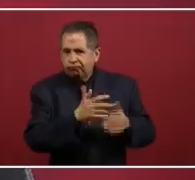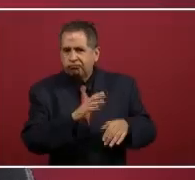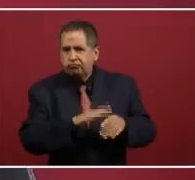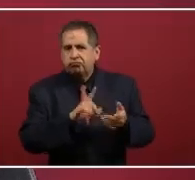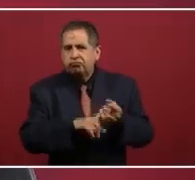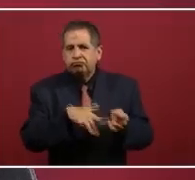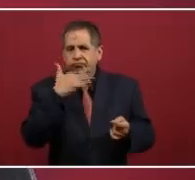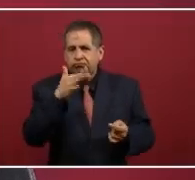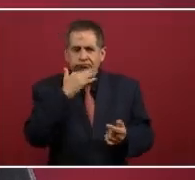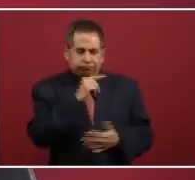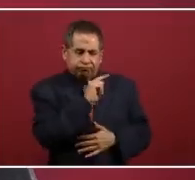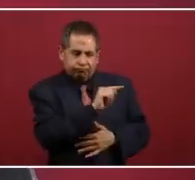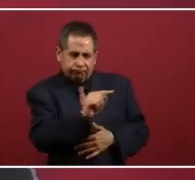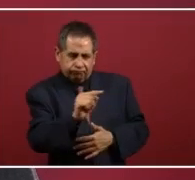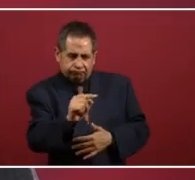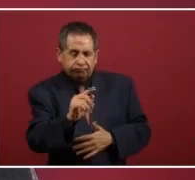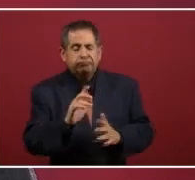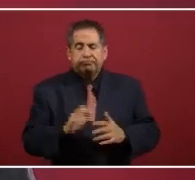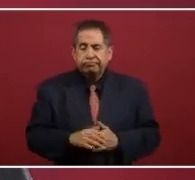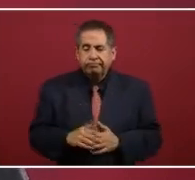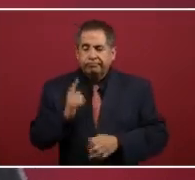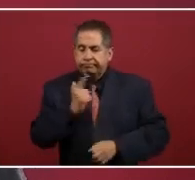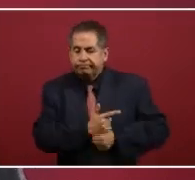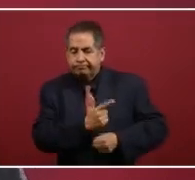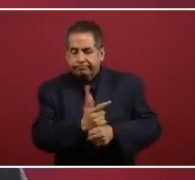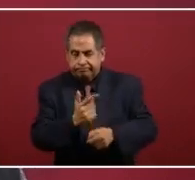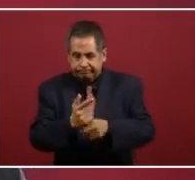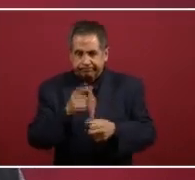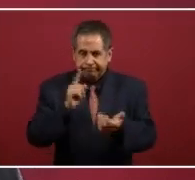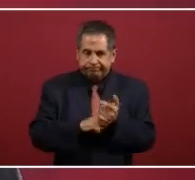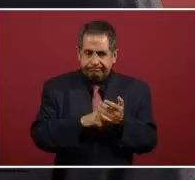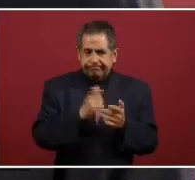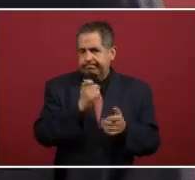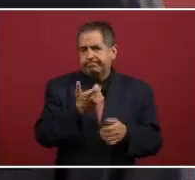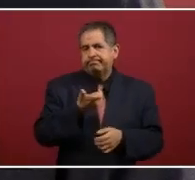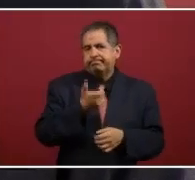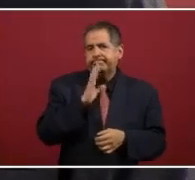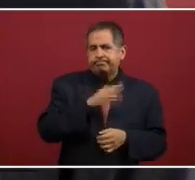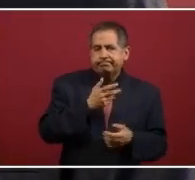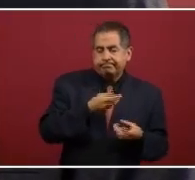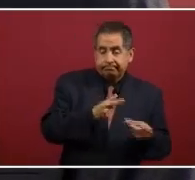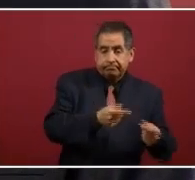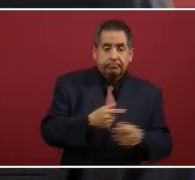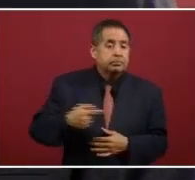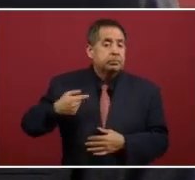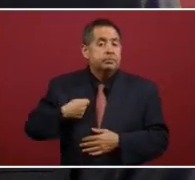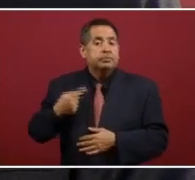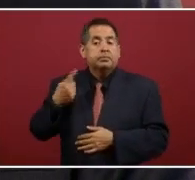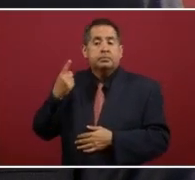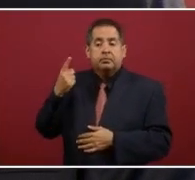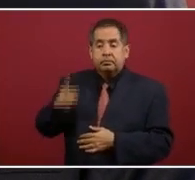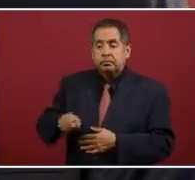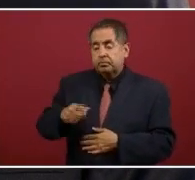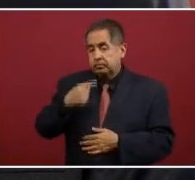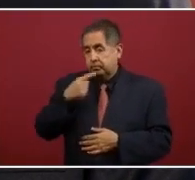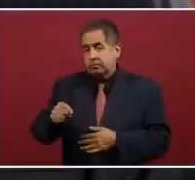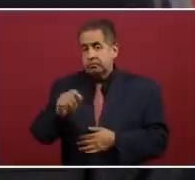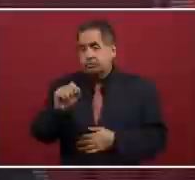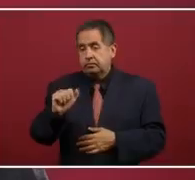sobre delitos que tienen que ver con manejo de dinero, y la instrucción que tiene Santiago Nieto